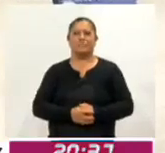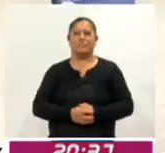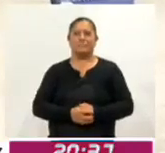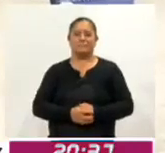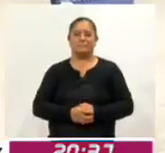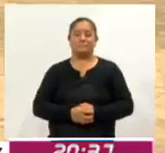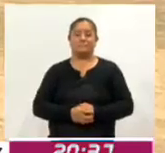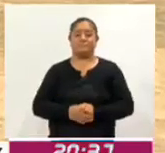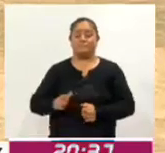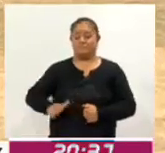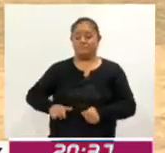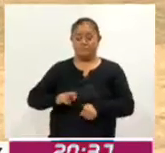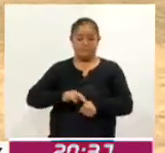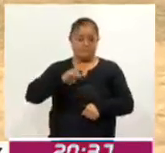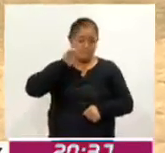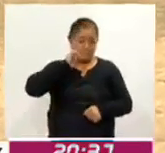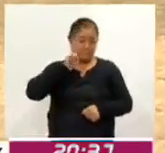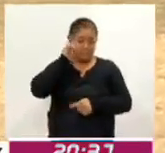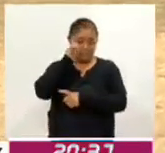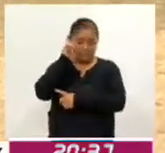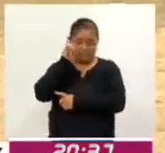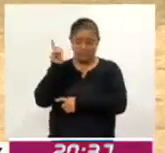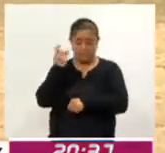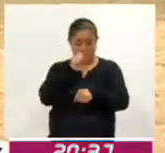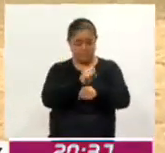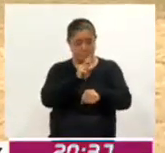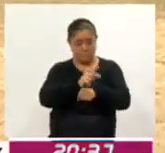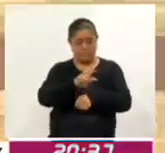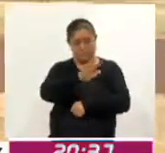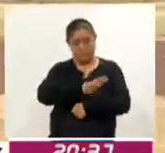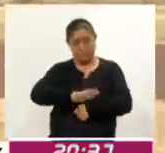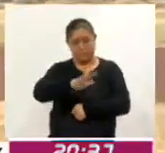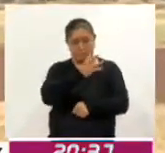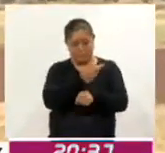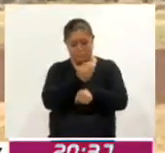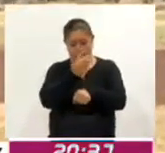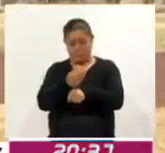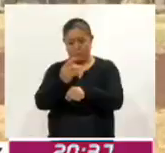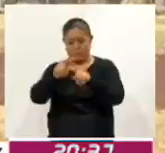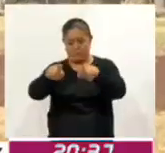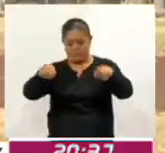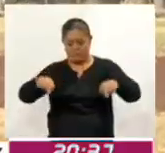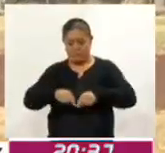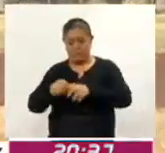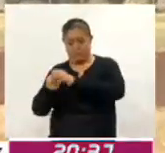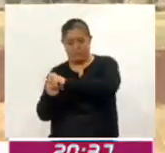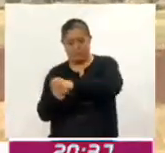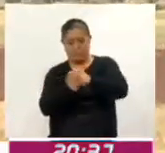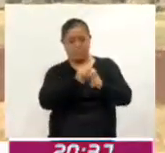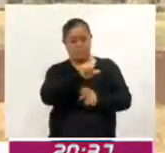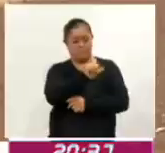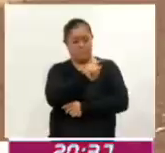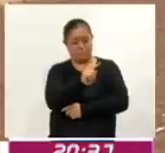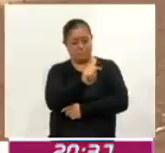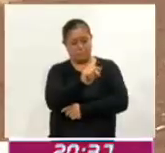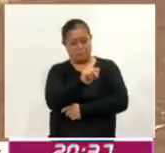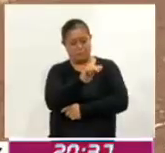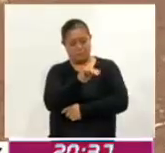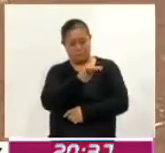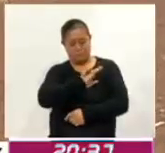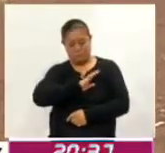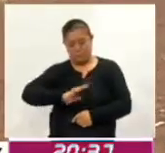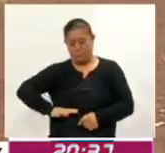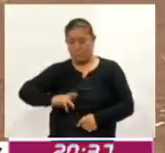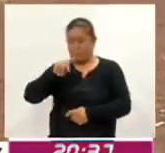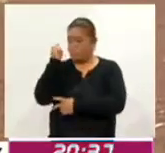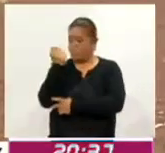La gobernadora Lorena Cuellar Cisneros supervisó la rehabilitación del campo de béisbol de la comunidad de Astama del municipio de Teolocholco. La obra